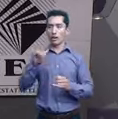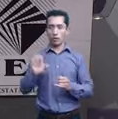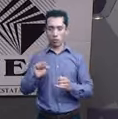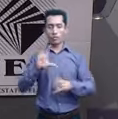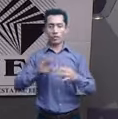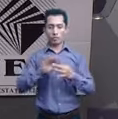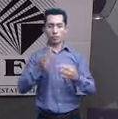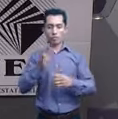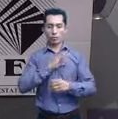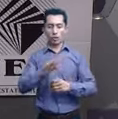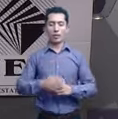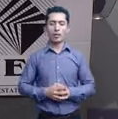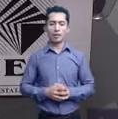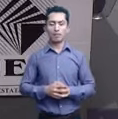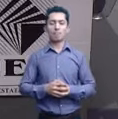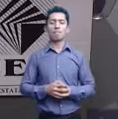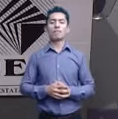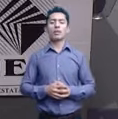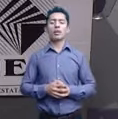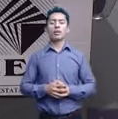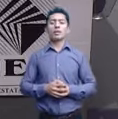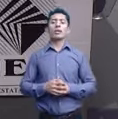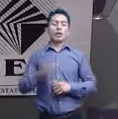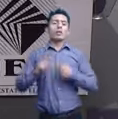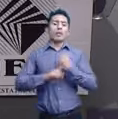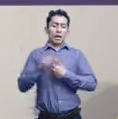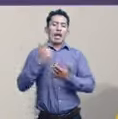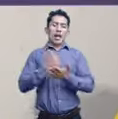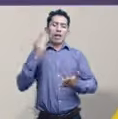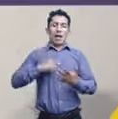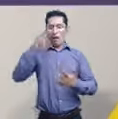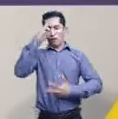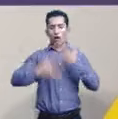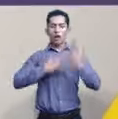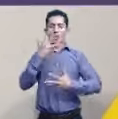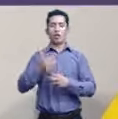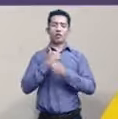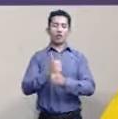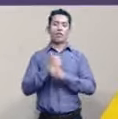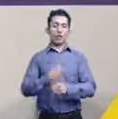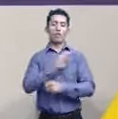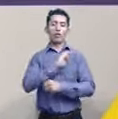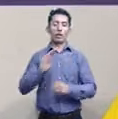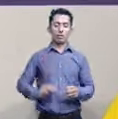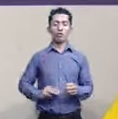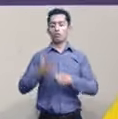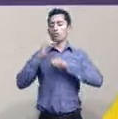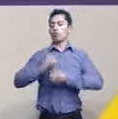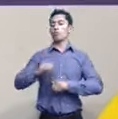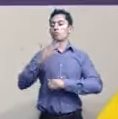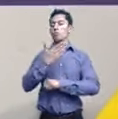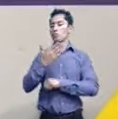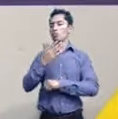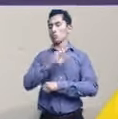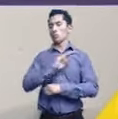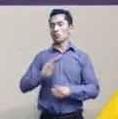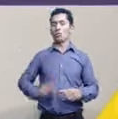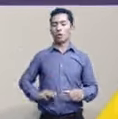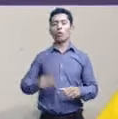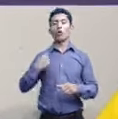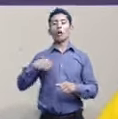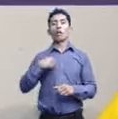Mota. Ante el grave problema de violencia que vive nuestro municipio, como autoridad municipal no podemos